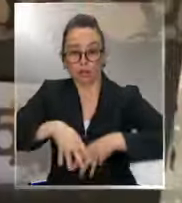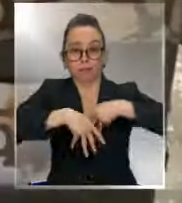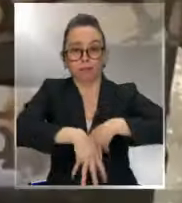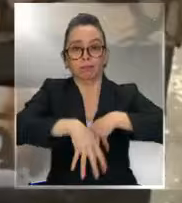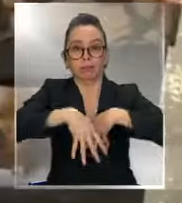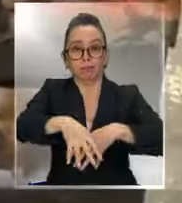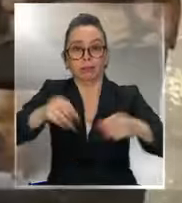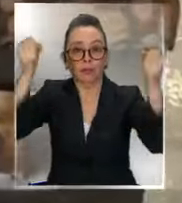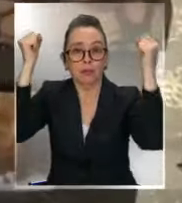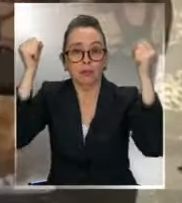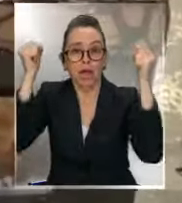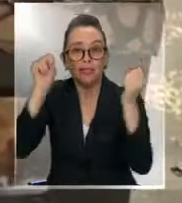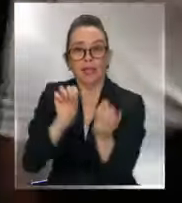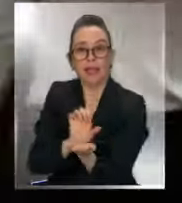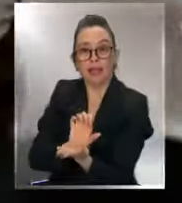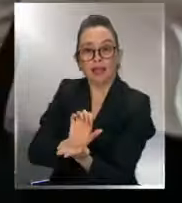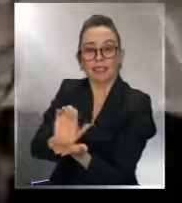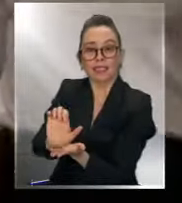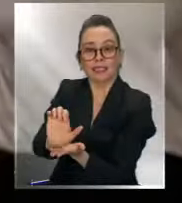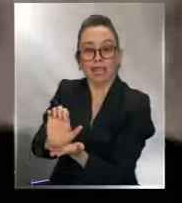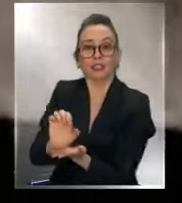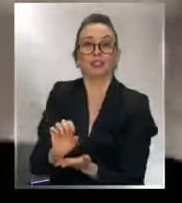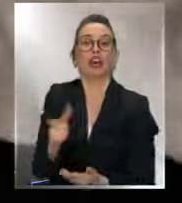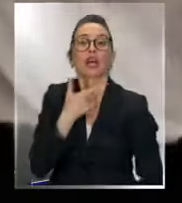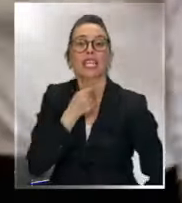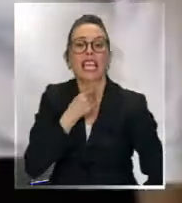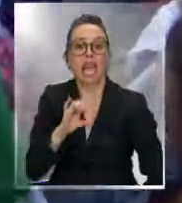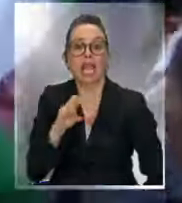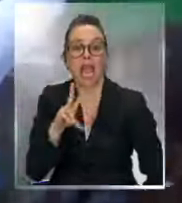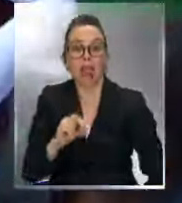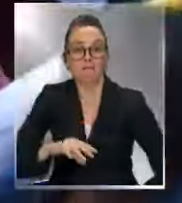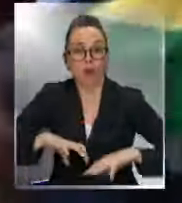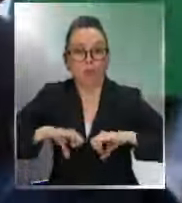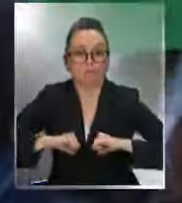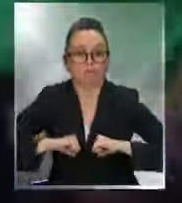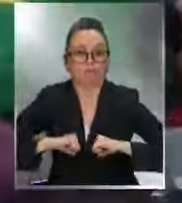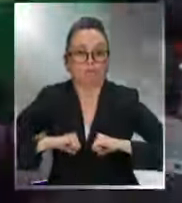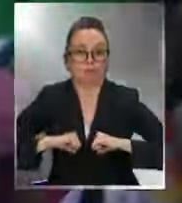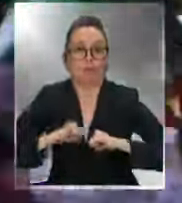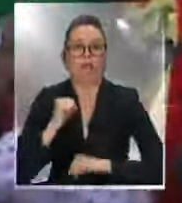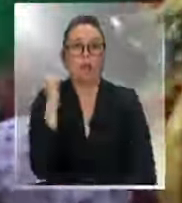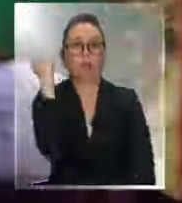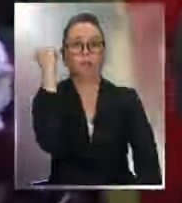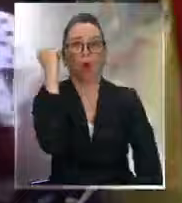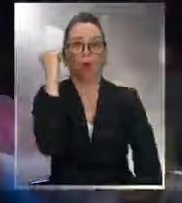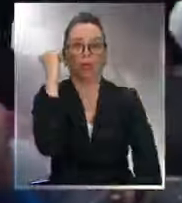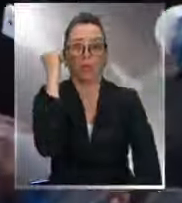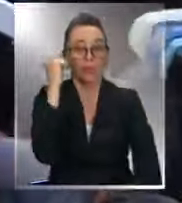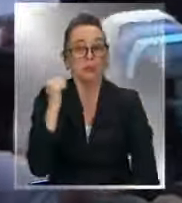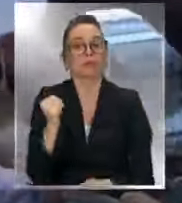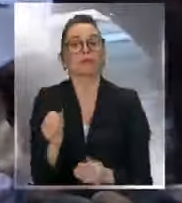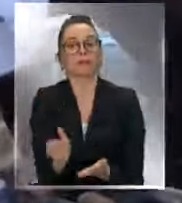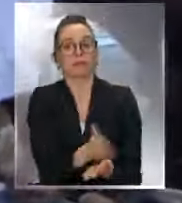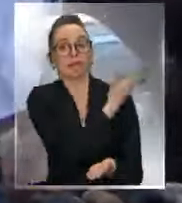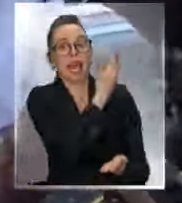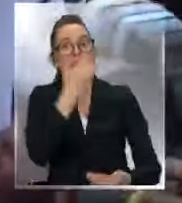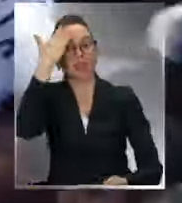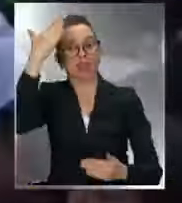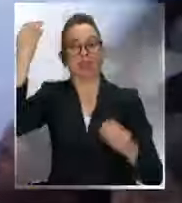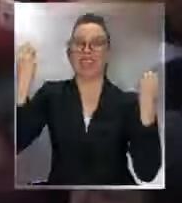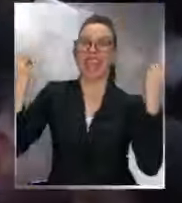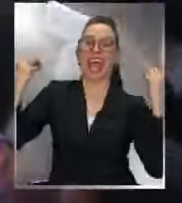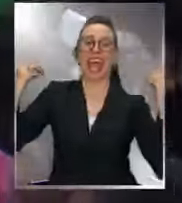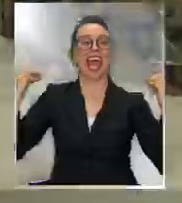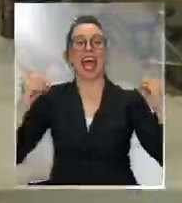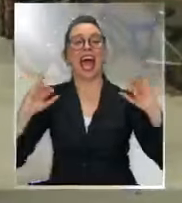calles para manifestar su rechazo a la intención de Evo de aferrarse al poder. Atrás quedaban esos días de gloria en